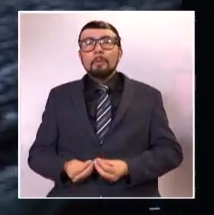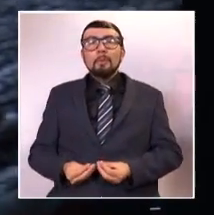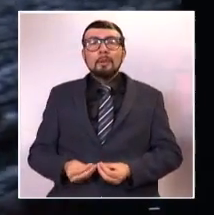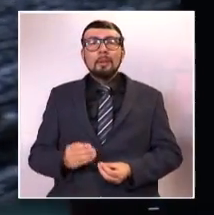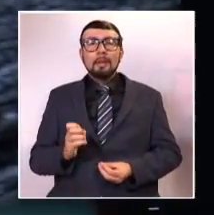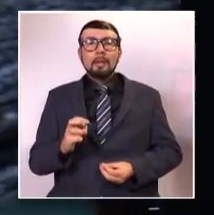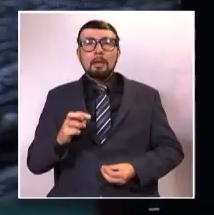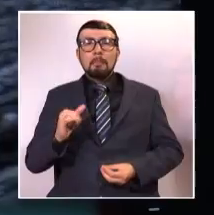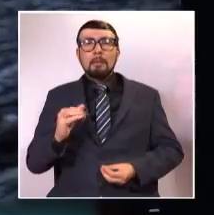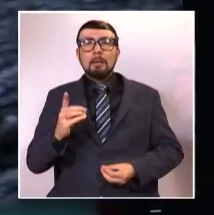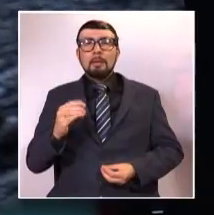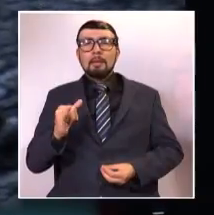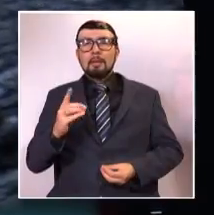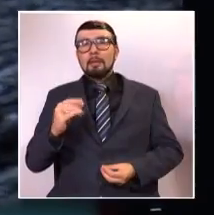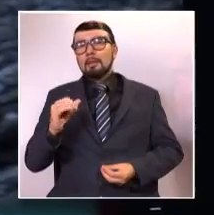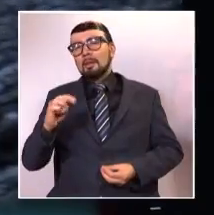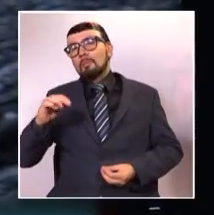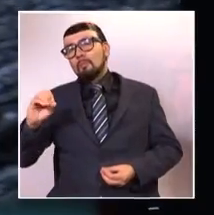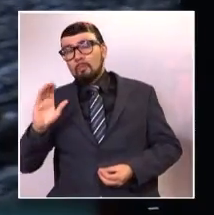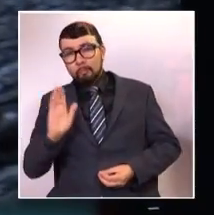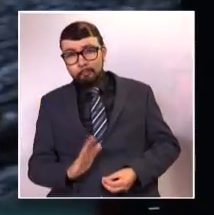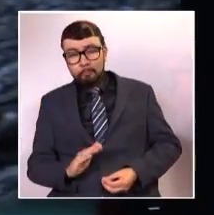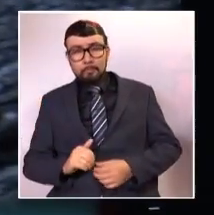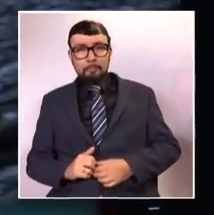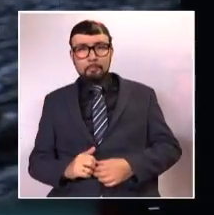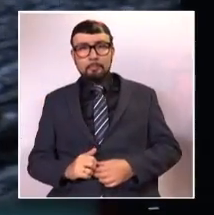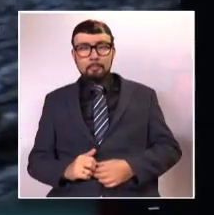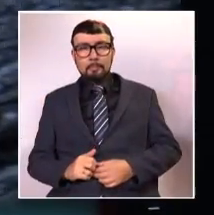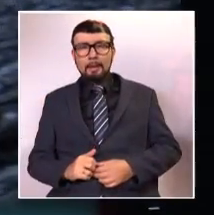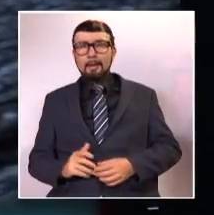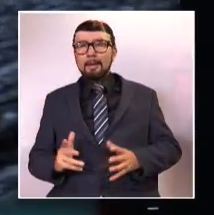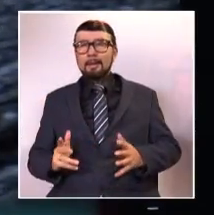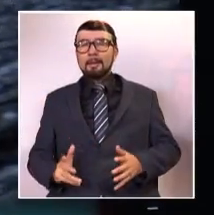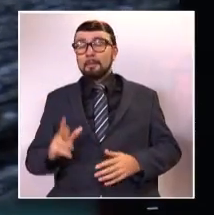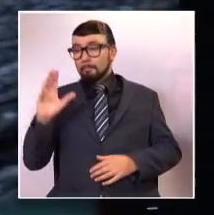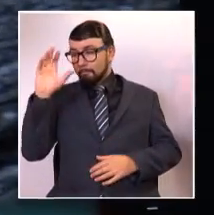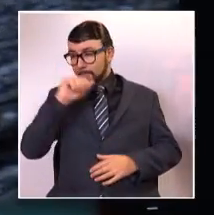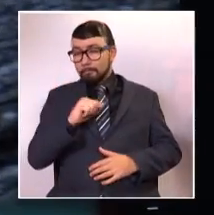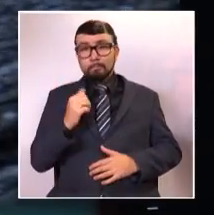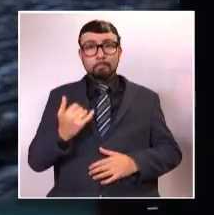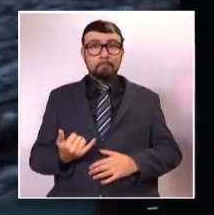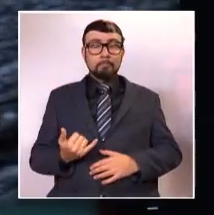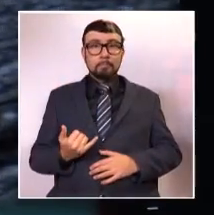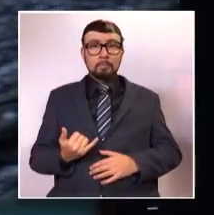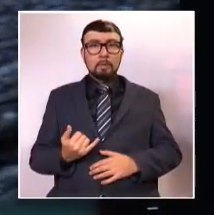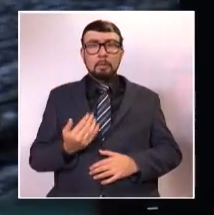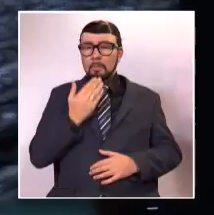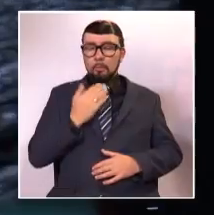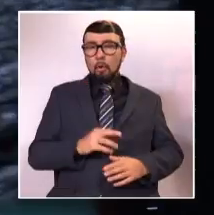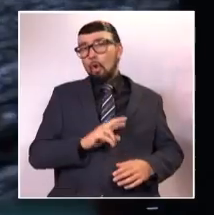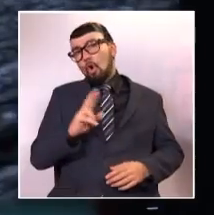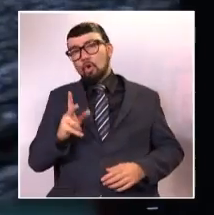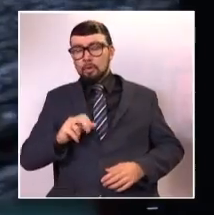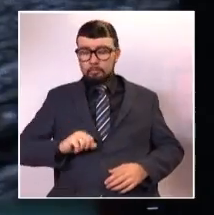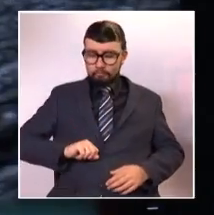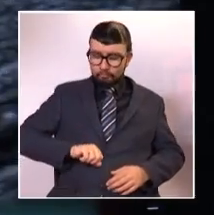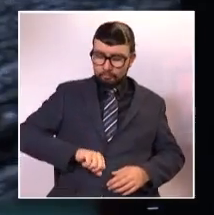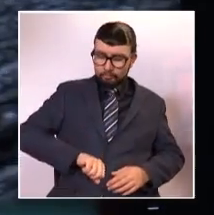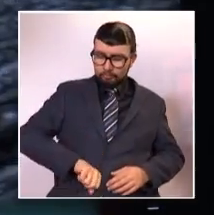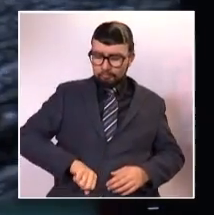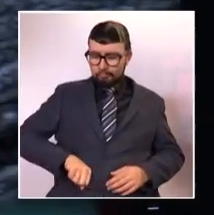Y de esa manera vemos tanto uno como el otro testículo.